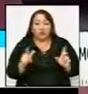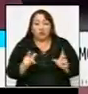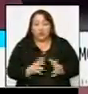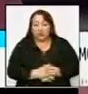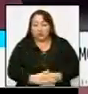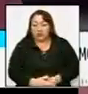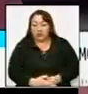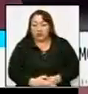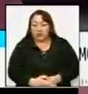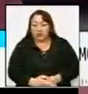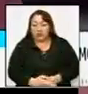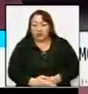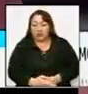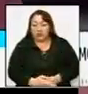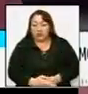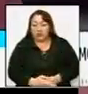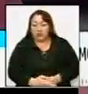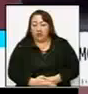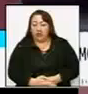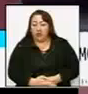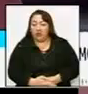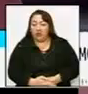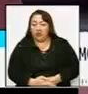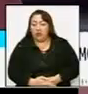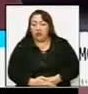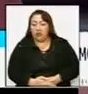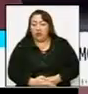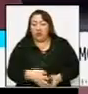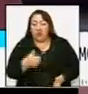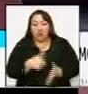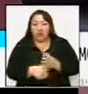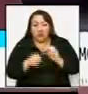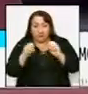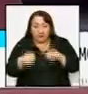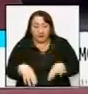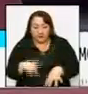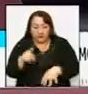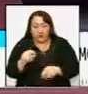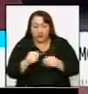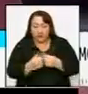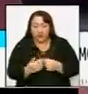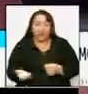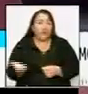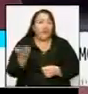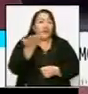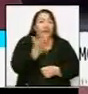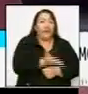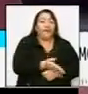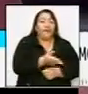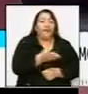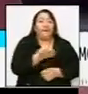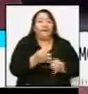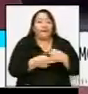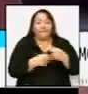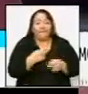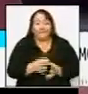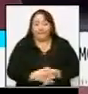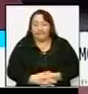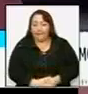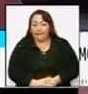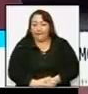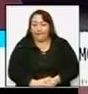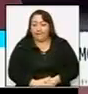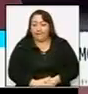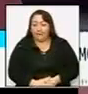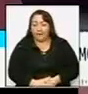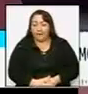libera del partido. No es el partido, es el jurado, porque con la carta que uno renuncia en el jurado, en el partido, esa carta recién pasa al jurado